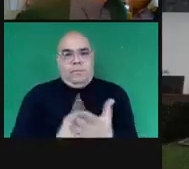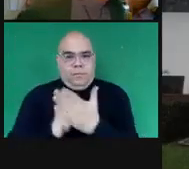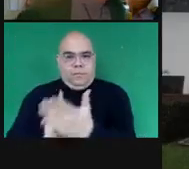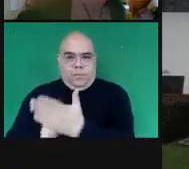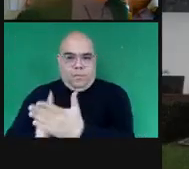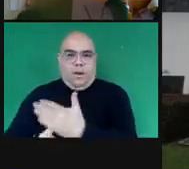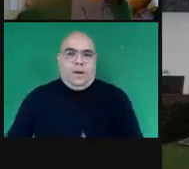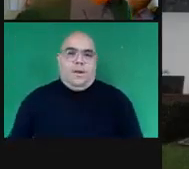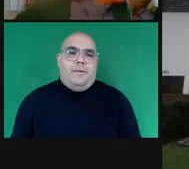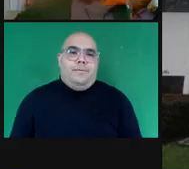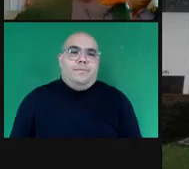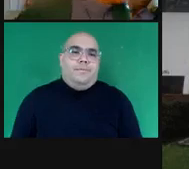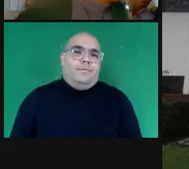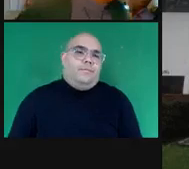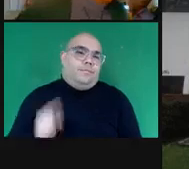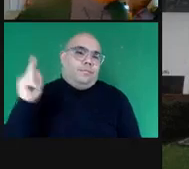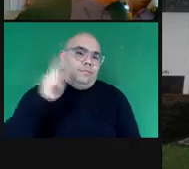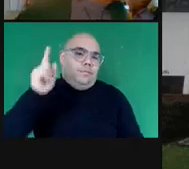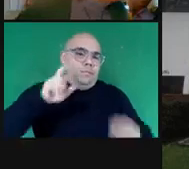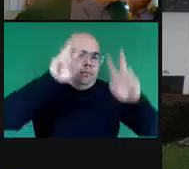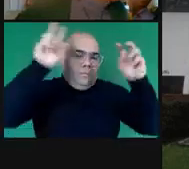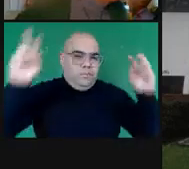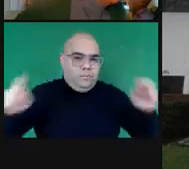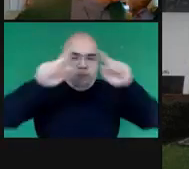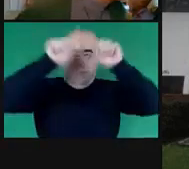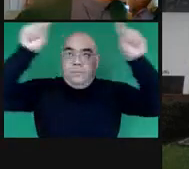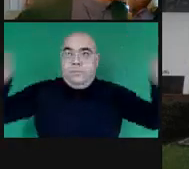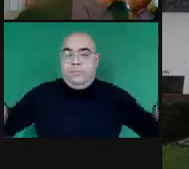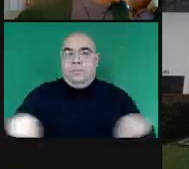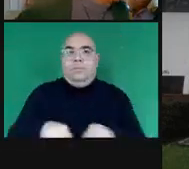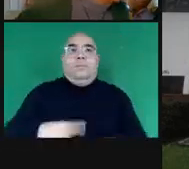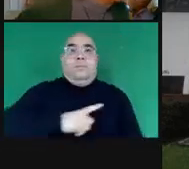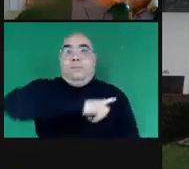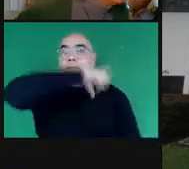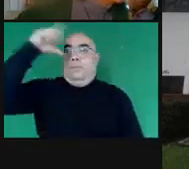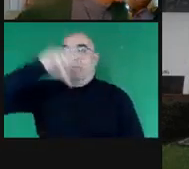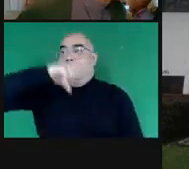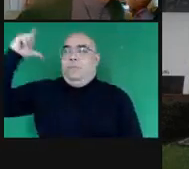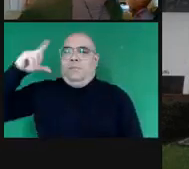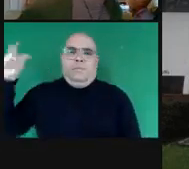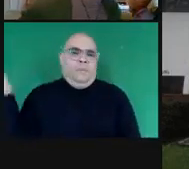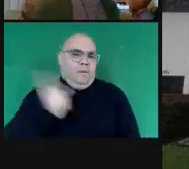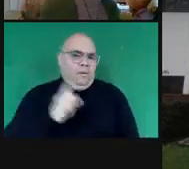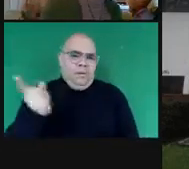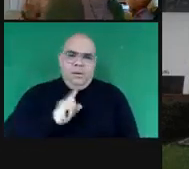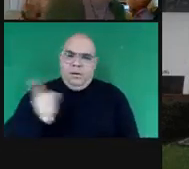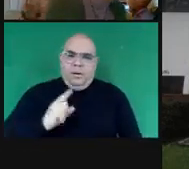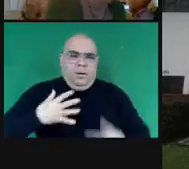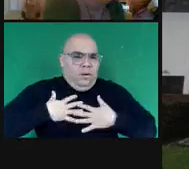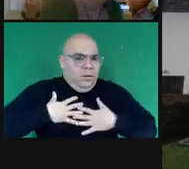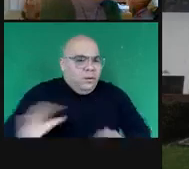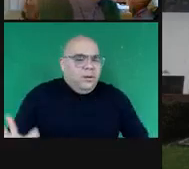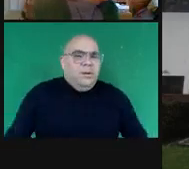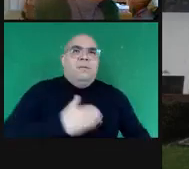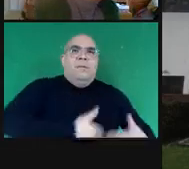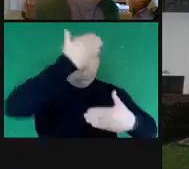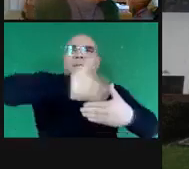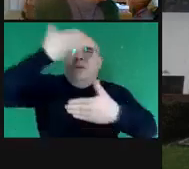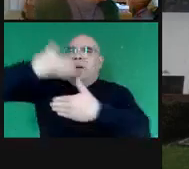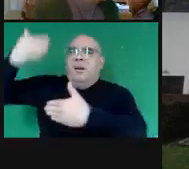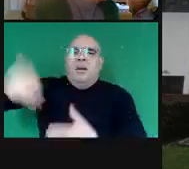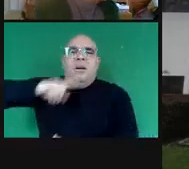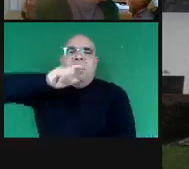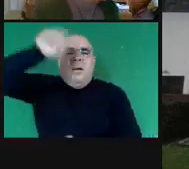No solo los encontramos en las paredes blancas, porque los grafitis se pintan en casi todos los muros del campus, en especial en